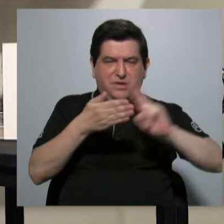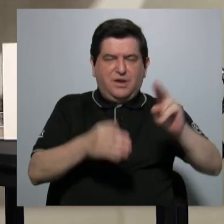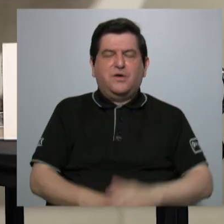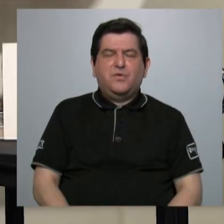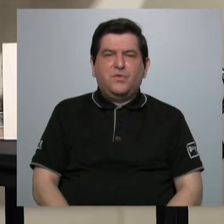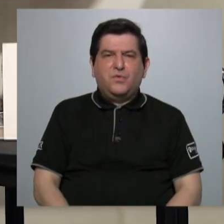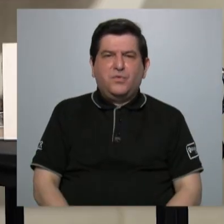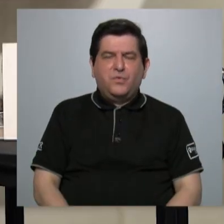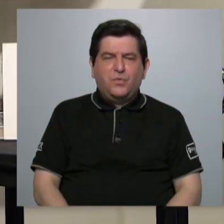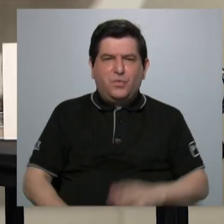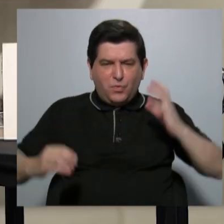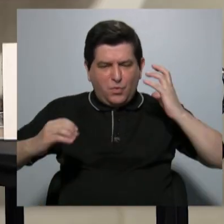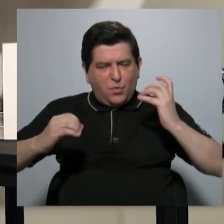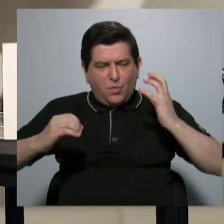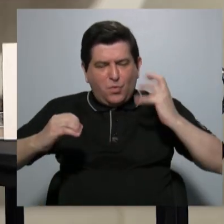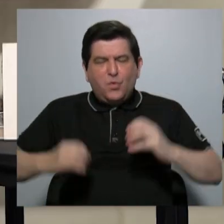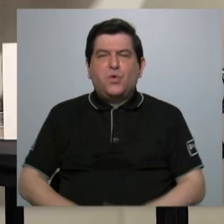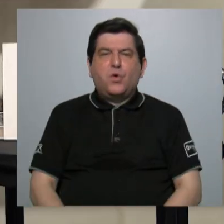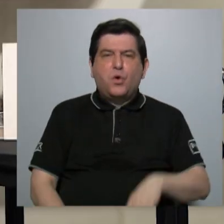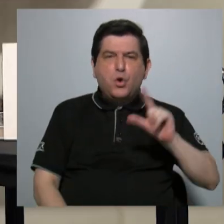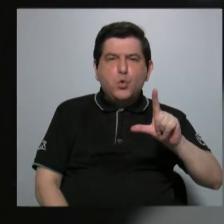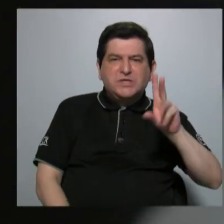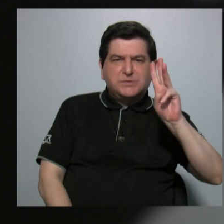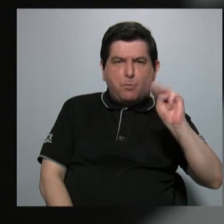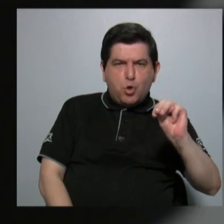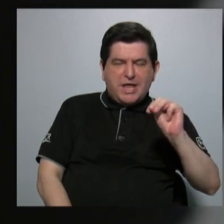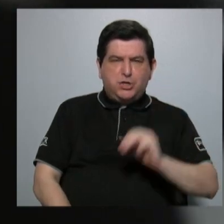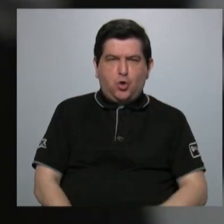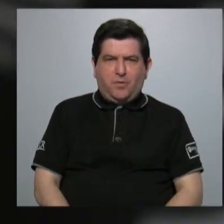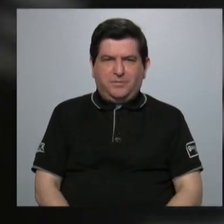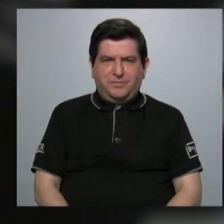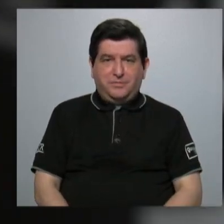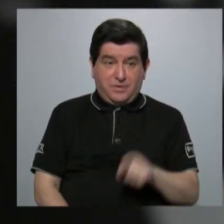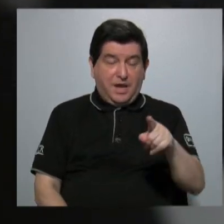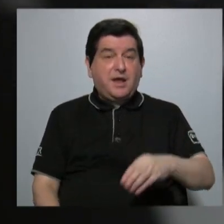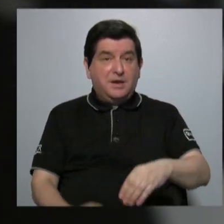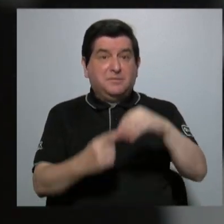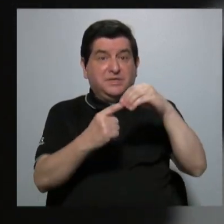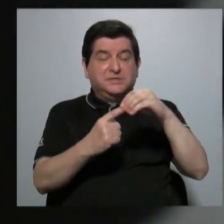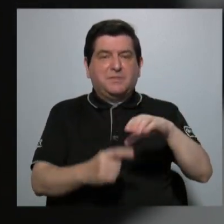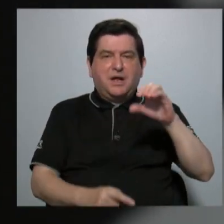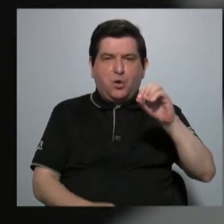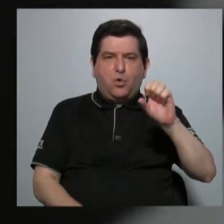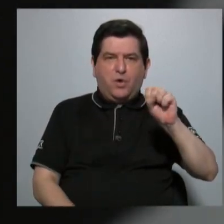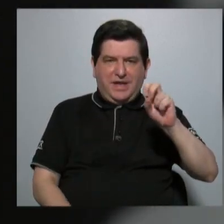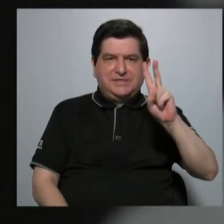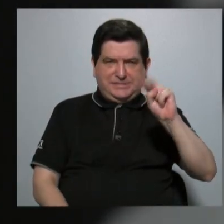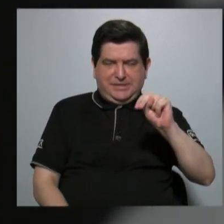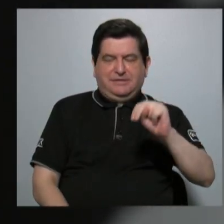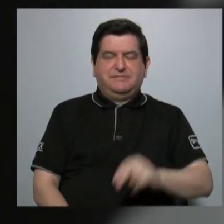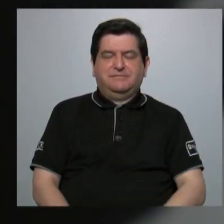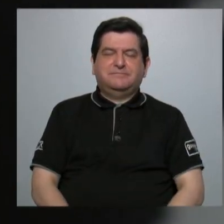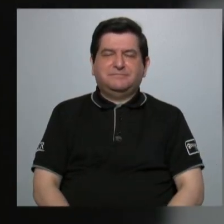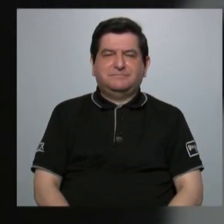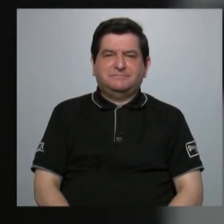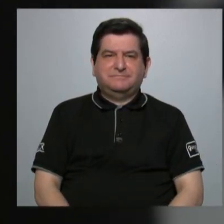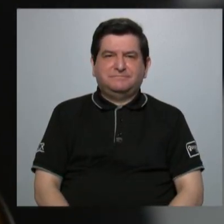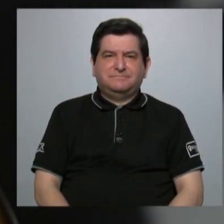en el corno francés el maestro Luis Murillo, cornista principal de la Orquesta Sinfónica